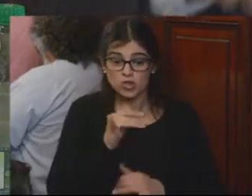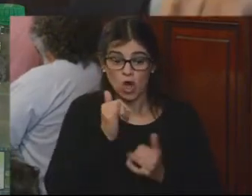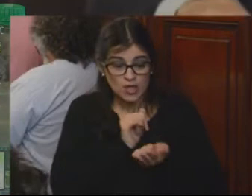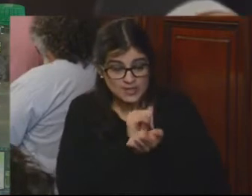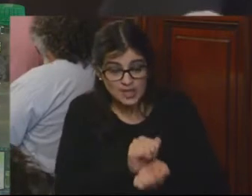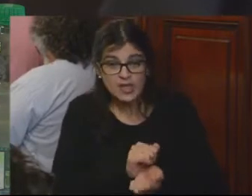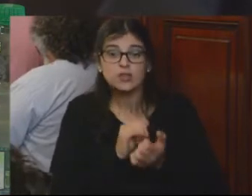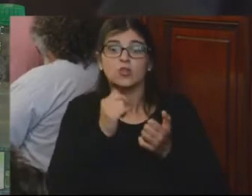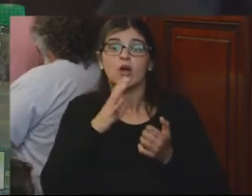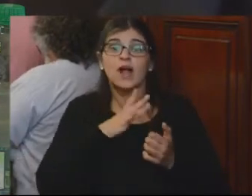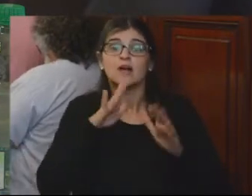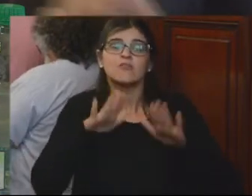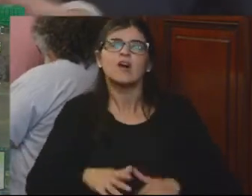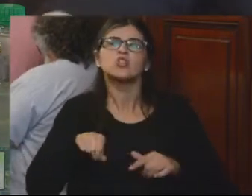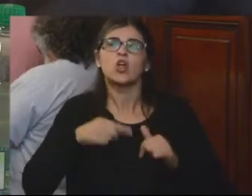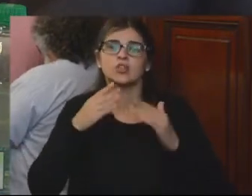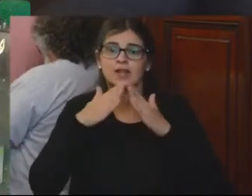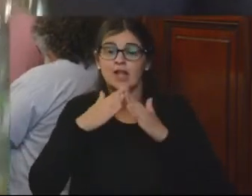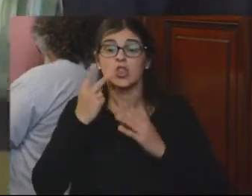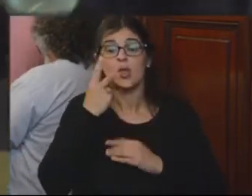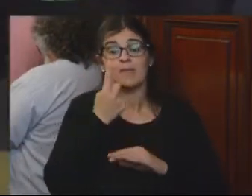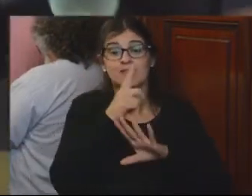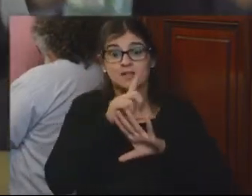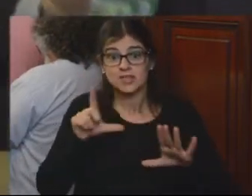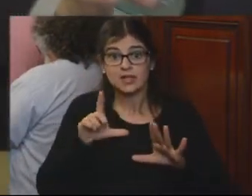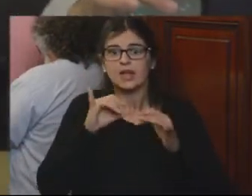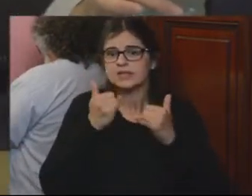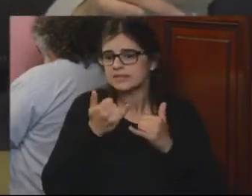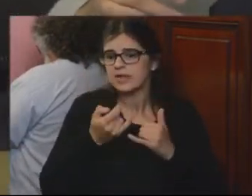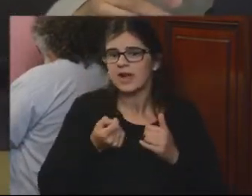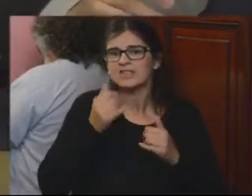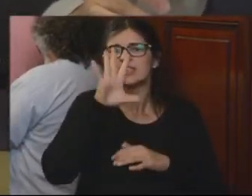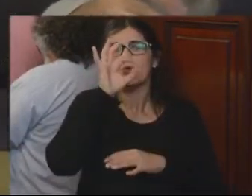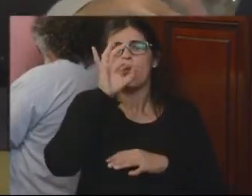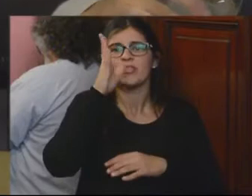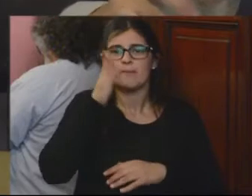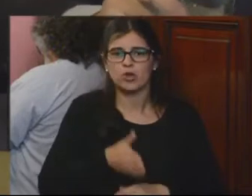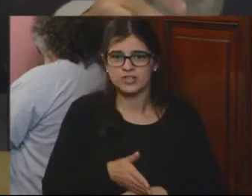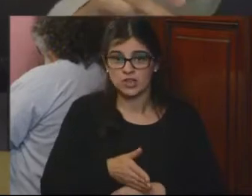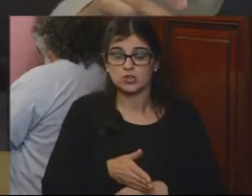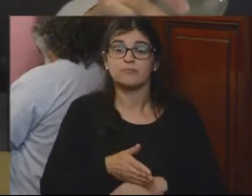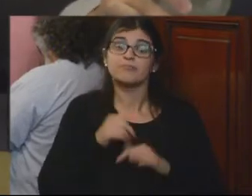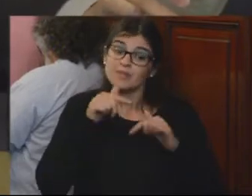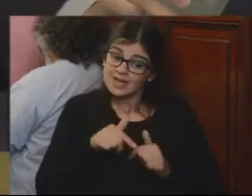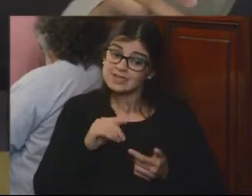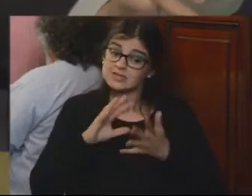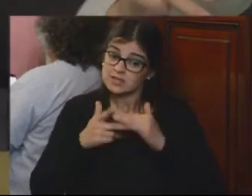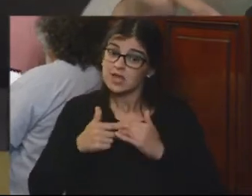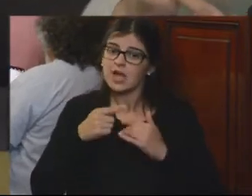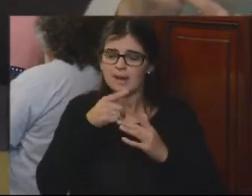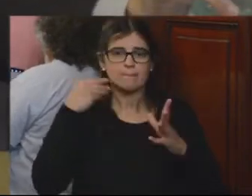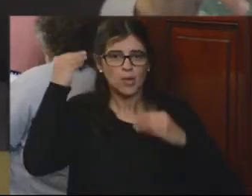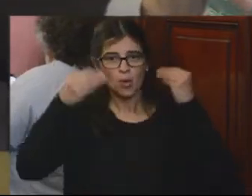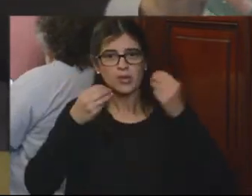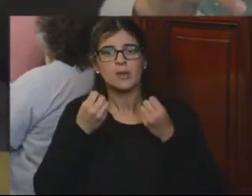estaba en su domicilio en el año 2017 y alcanza el 50 por ciento esta tendencia es preocupante